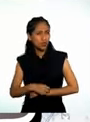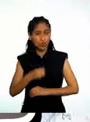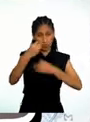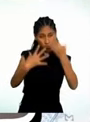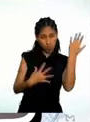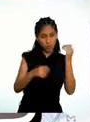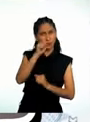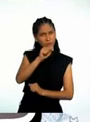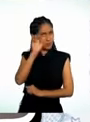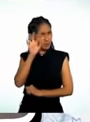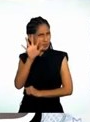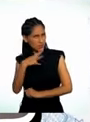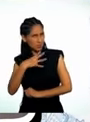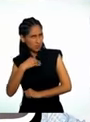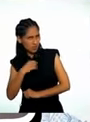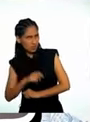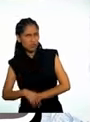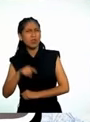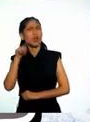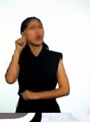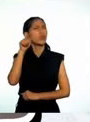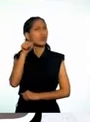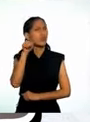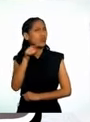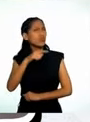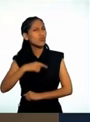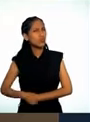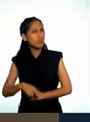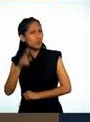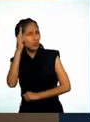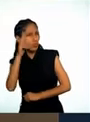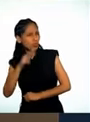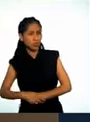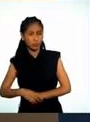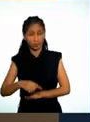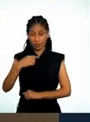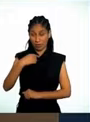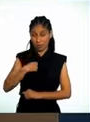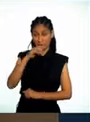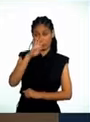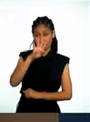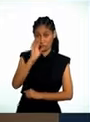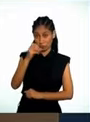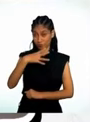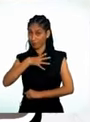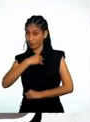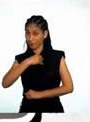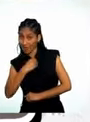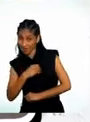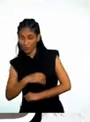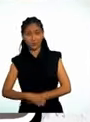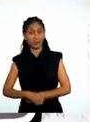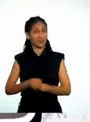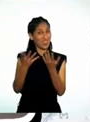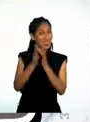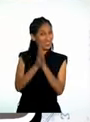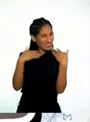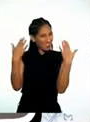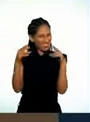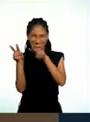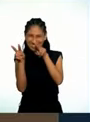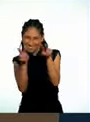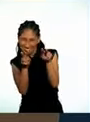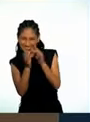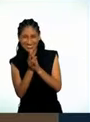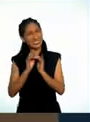sólo sabor de leones y flores and for your soul life mi